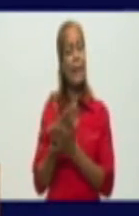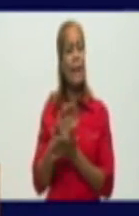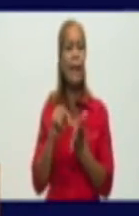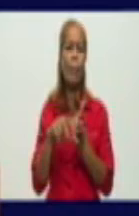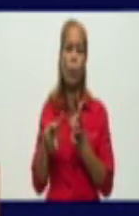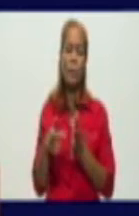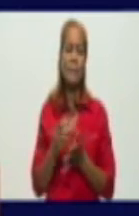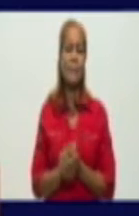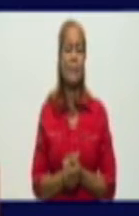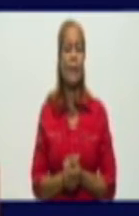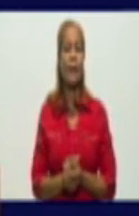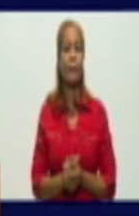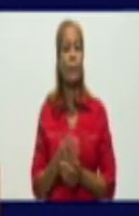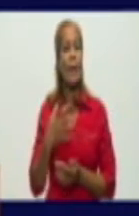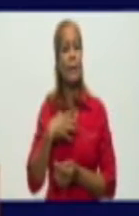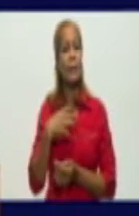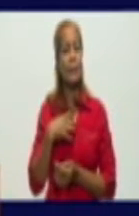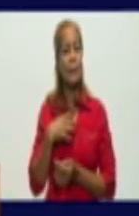ya tiene